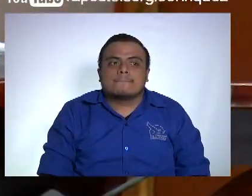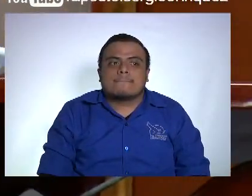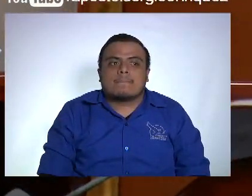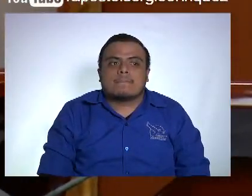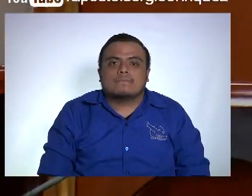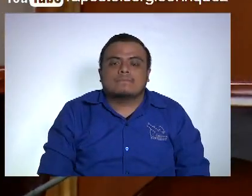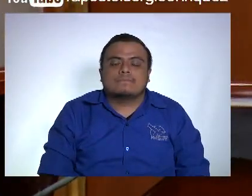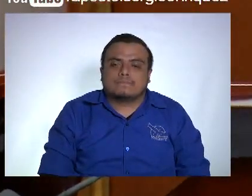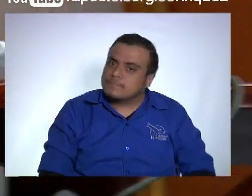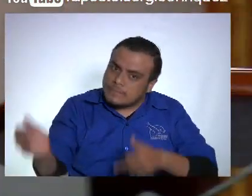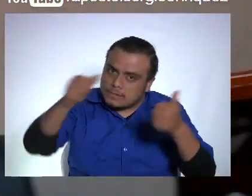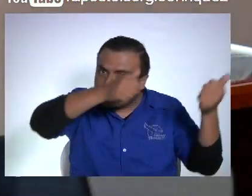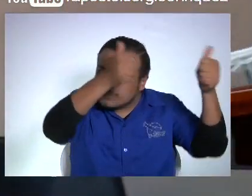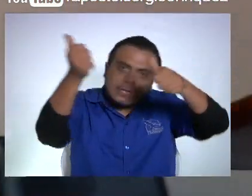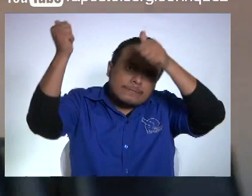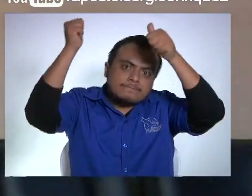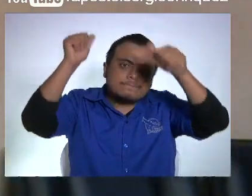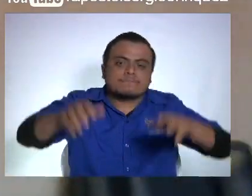Aleluya.